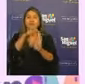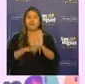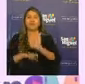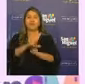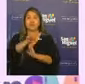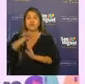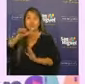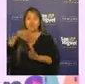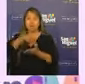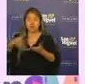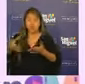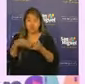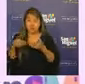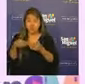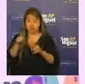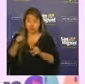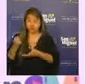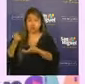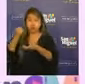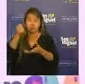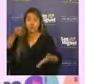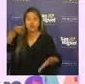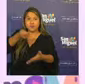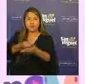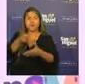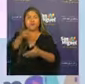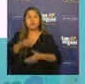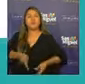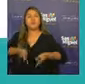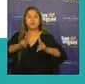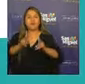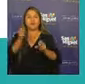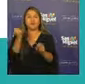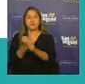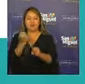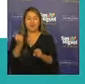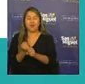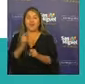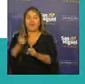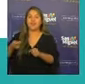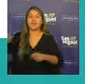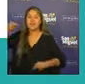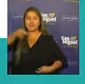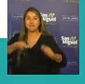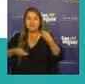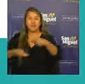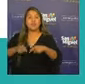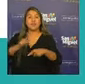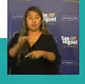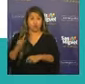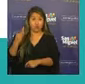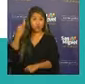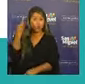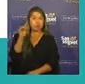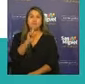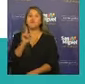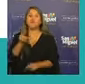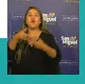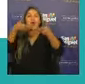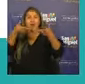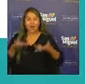76 millones de pesos de inversión que nos ha permitido trabajar e invertir no en el futuro, sino que en